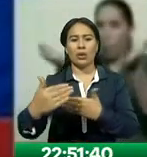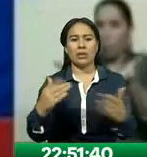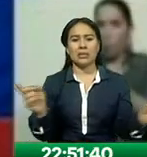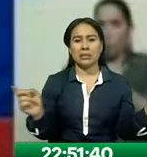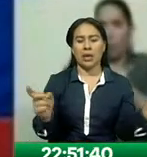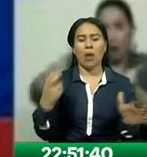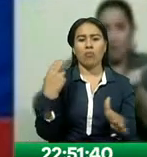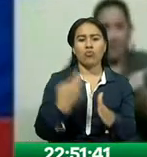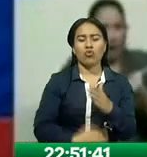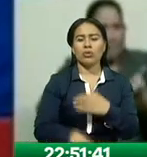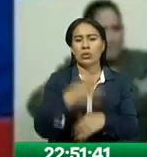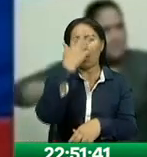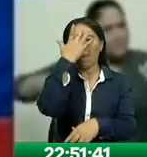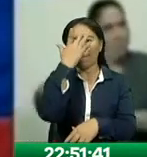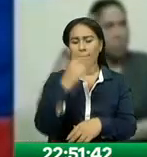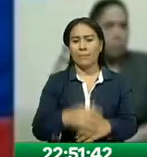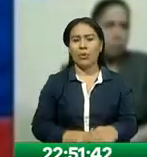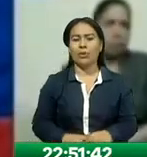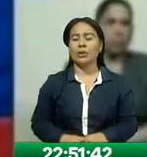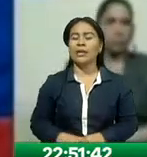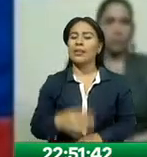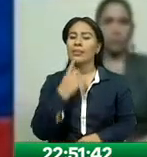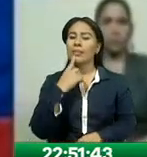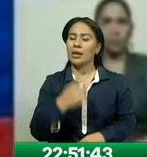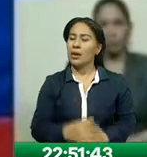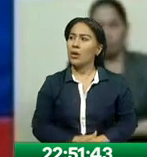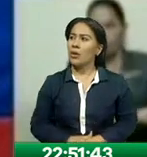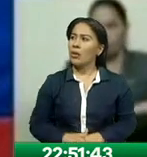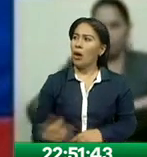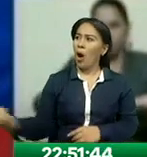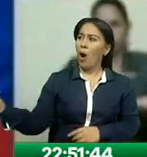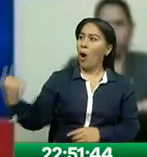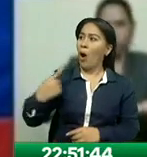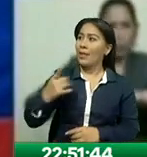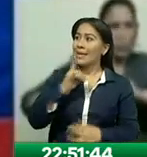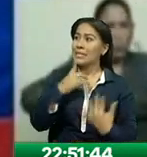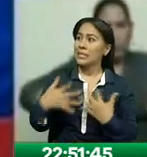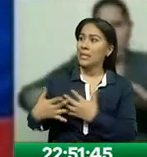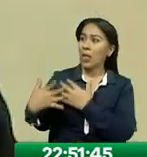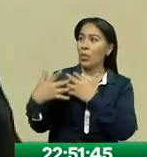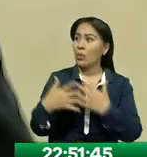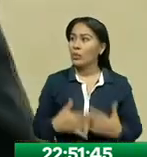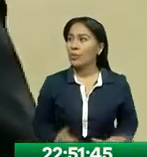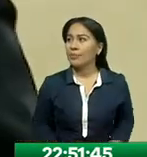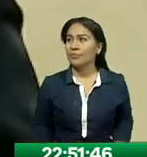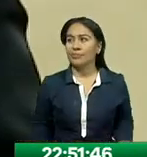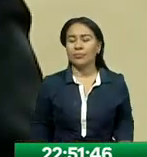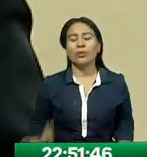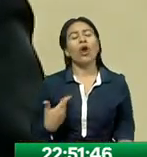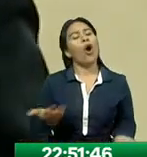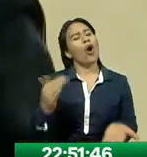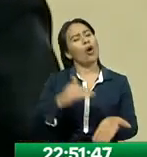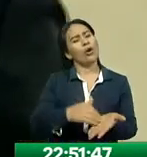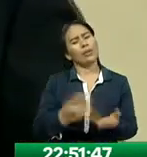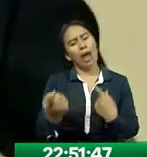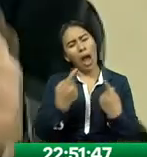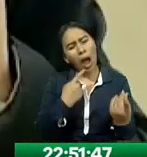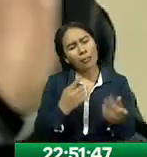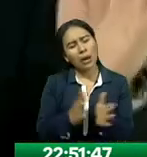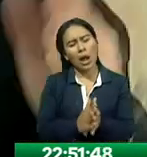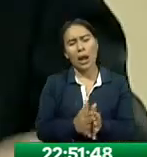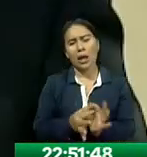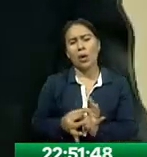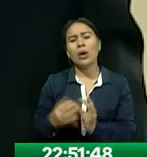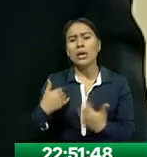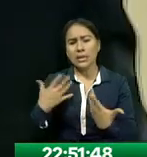sanciones, especialmente las que dijo han sido impuestas por Estados Unidos. Y volvemos a plantear el camino del diálogo. ¿El diálogo con